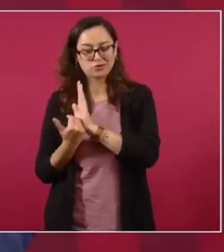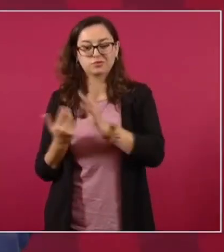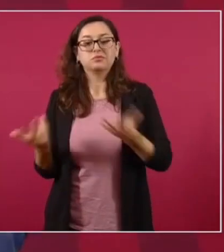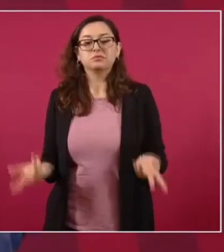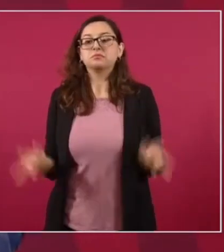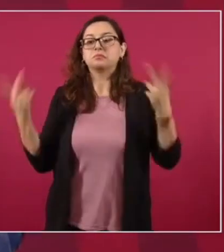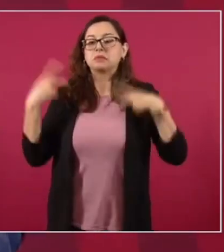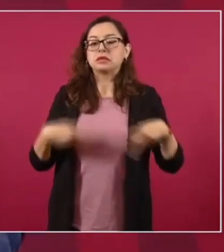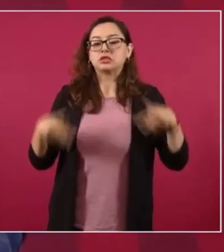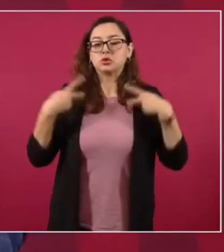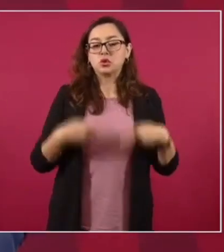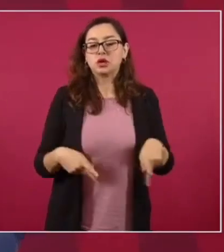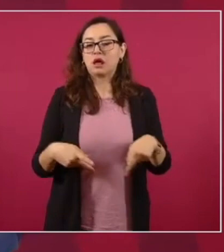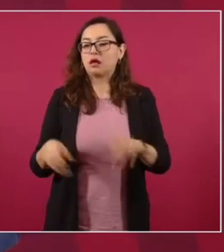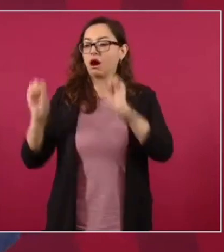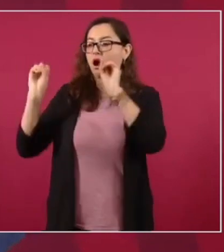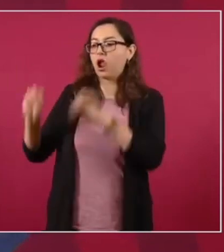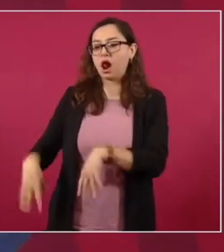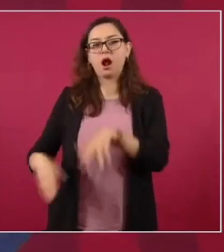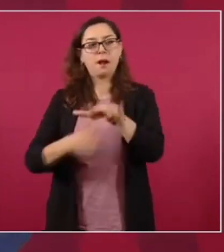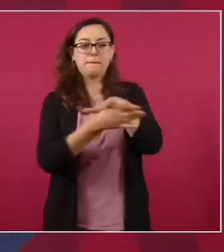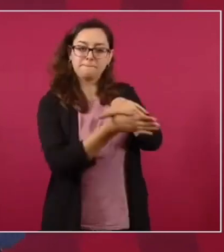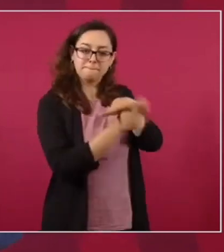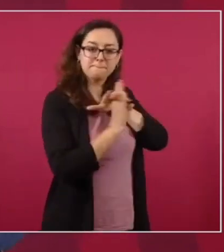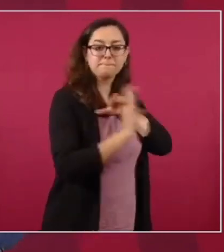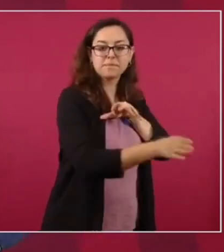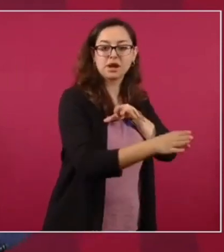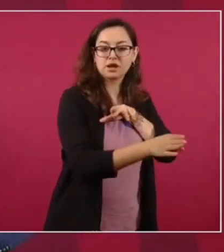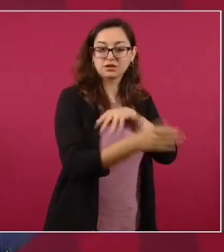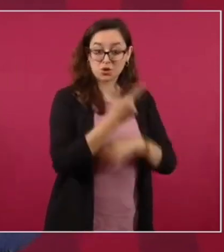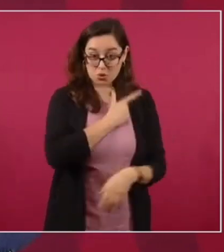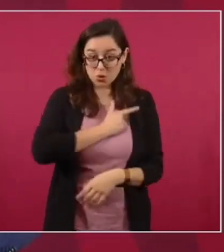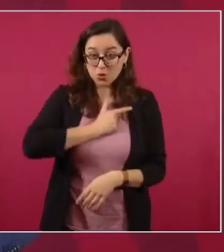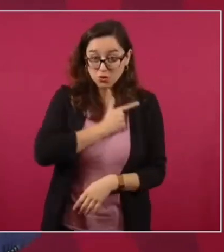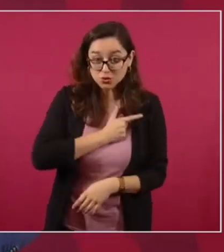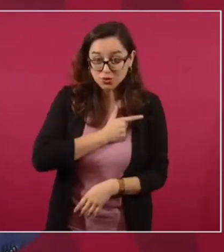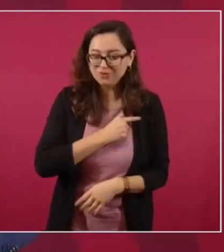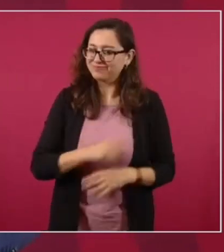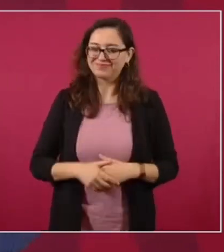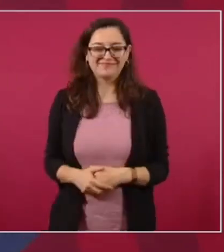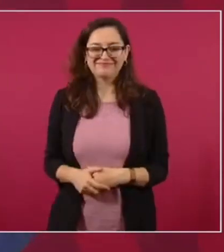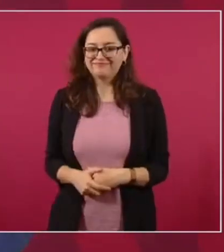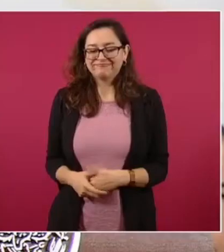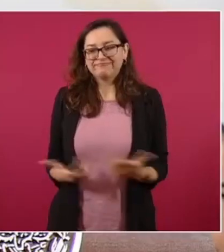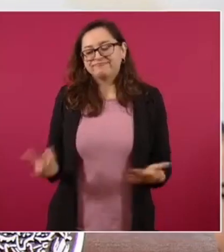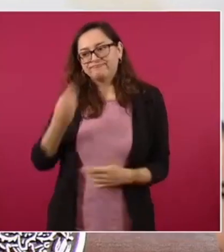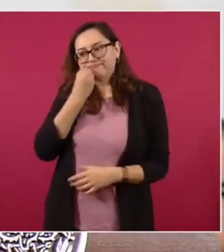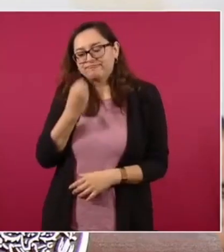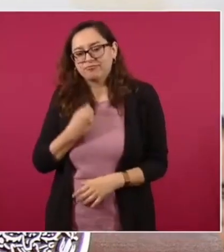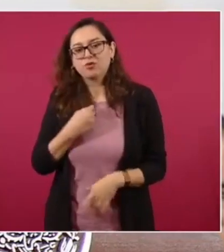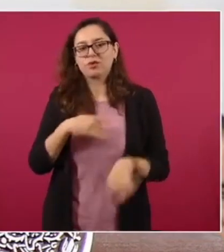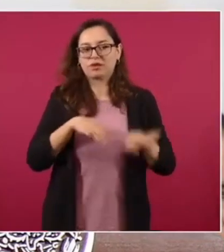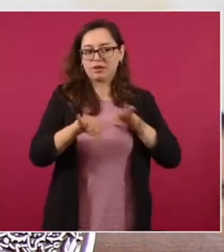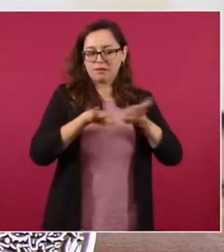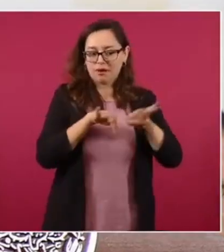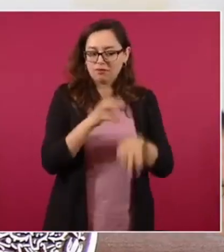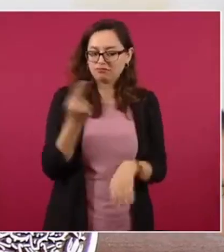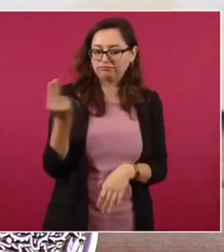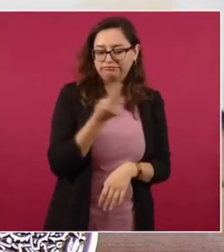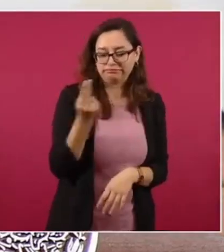no abandona a sus pueblos, a sus familias por gusto, lo hace por necesidad.